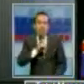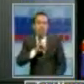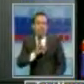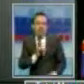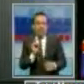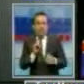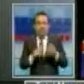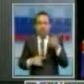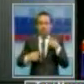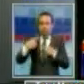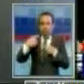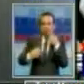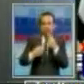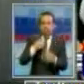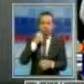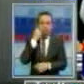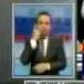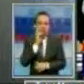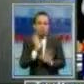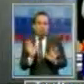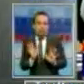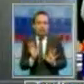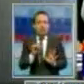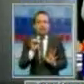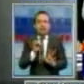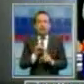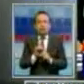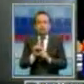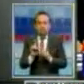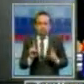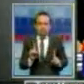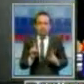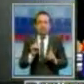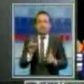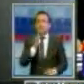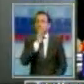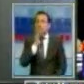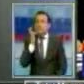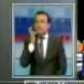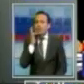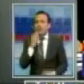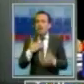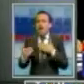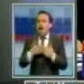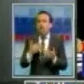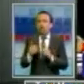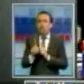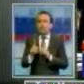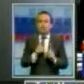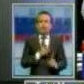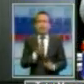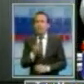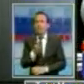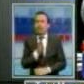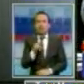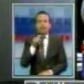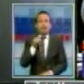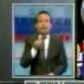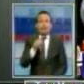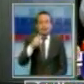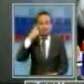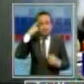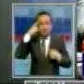qué va a ocurrir. Ya, no, todos los que dan un paso atrás, los que dan un paso al costado. Franco Parisi tiene que dar un paso para dónde, Antonio Jorba, en los próximos años. Él tiene que hacer una